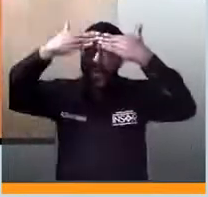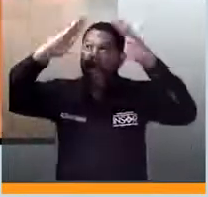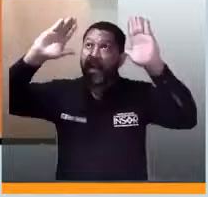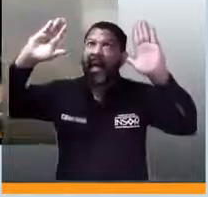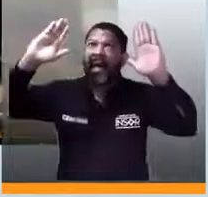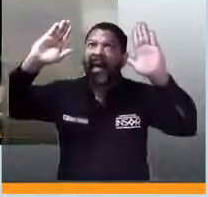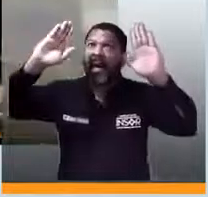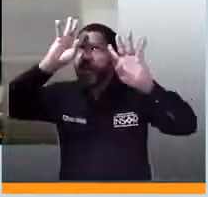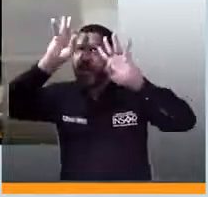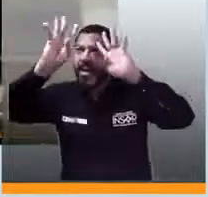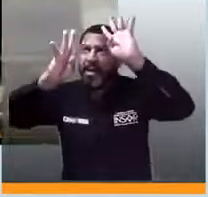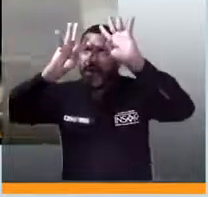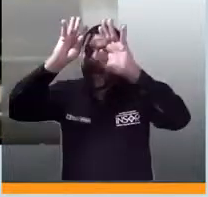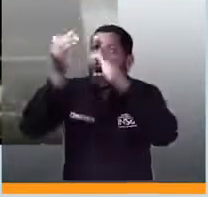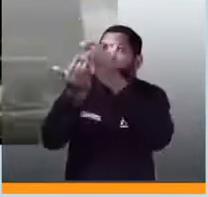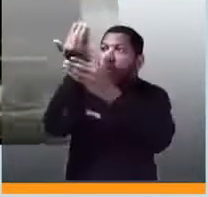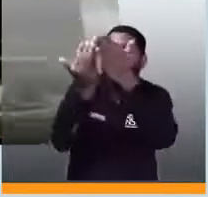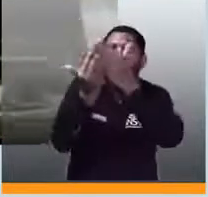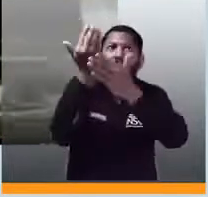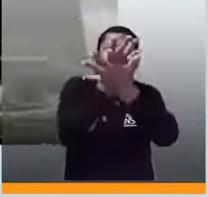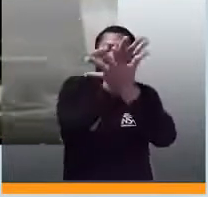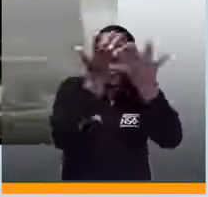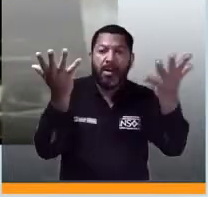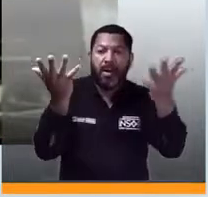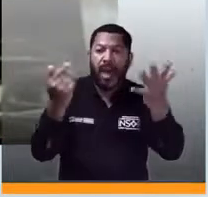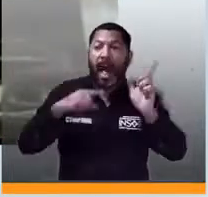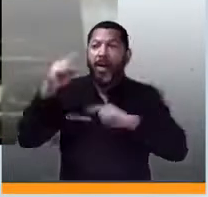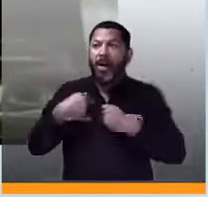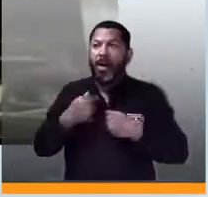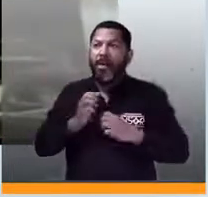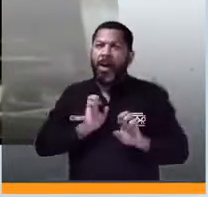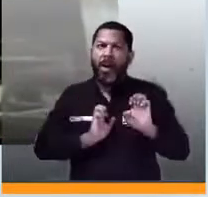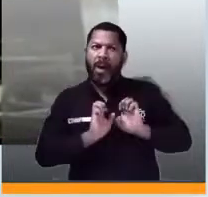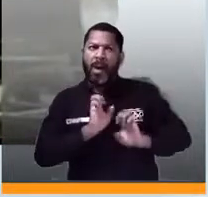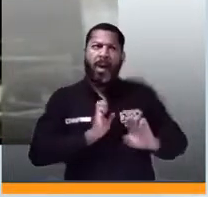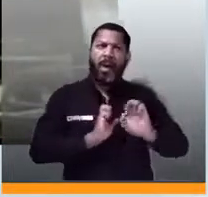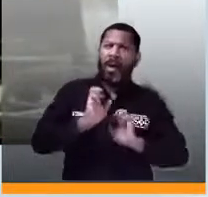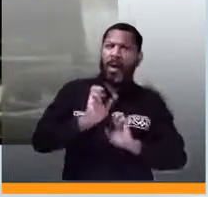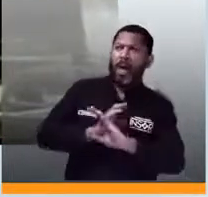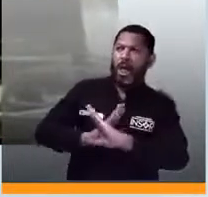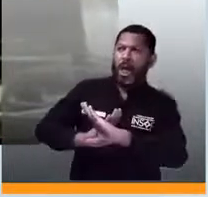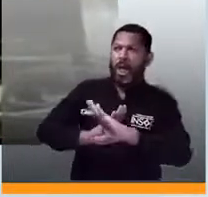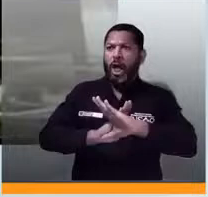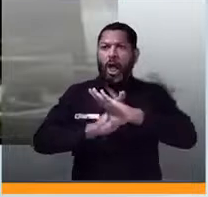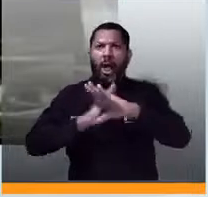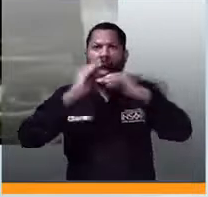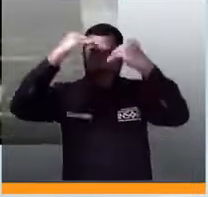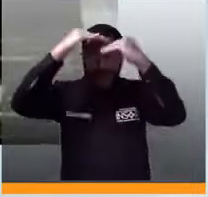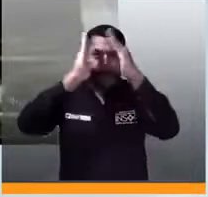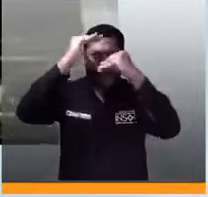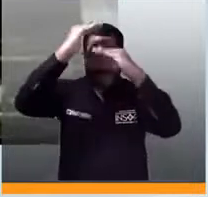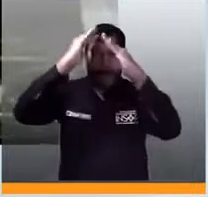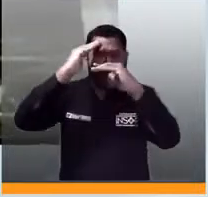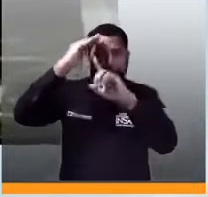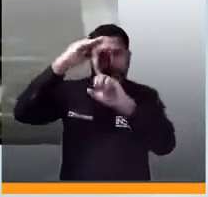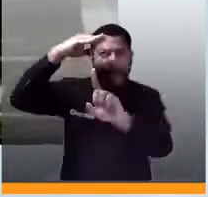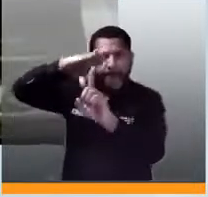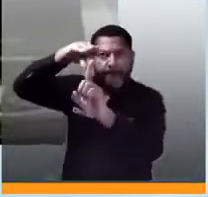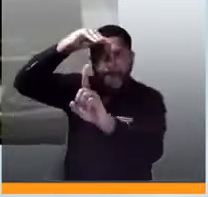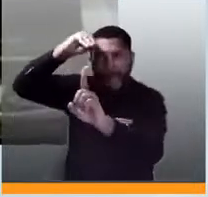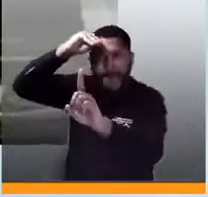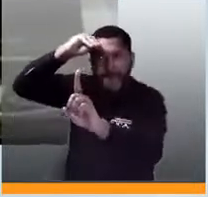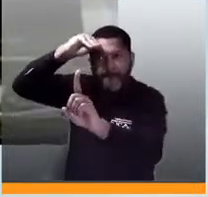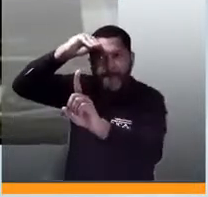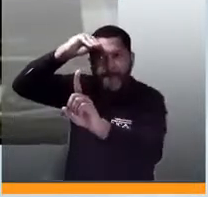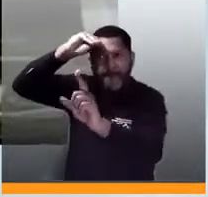la innovación. Dejemos muchos prejuicios, seamos capaces de romper paradigmas y